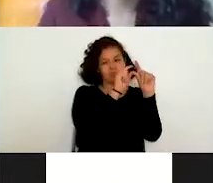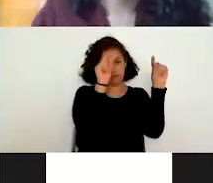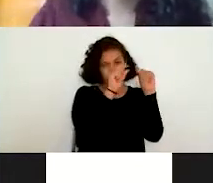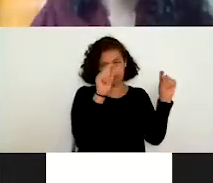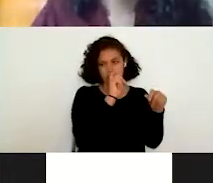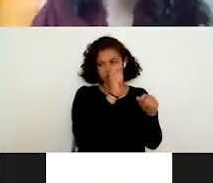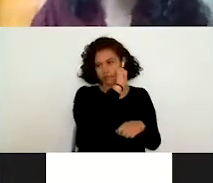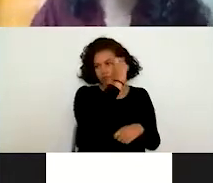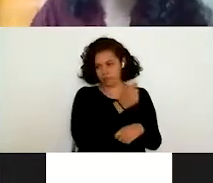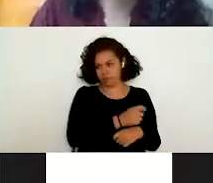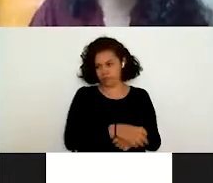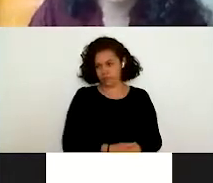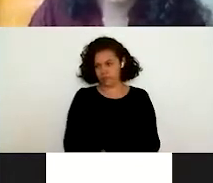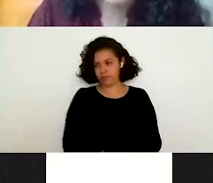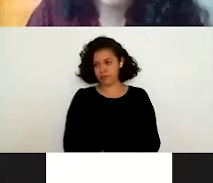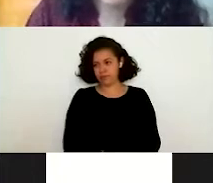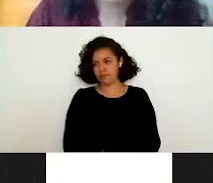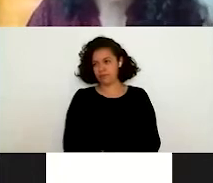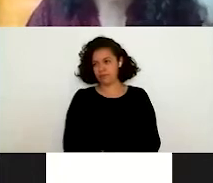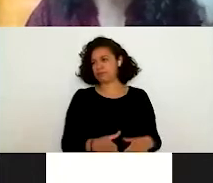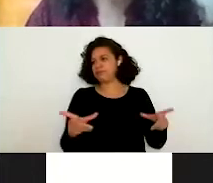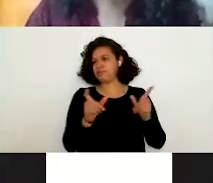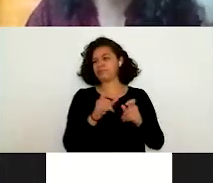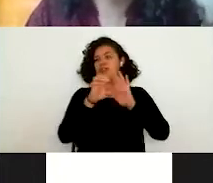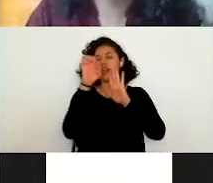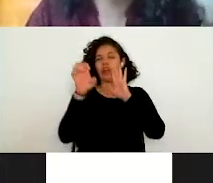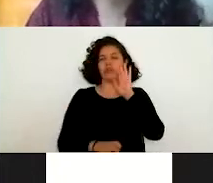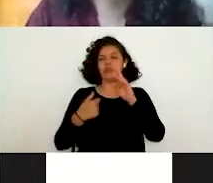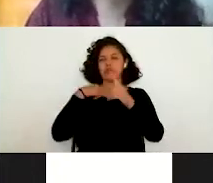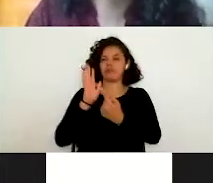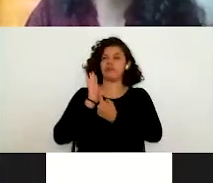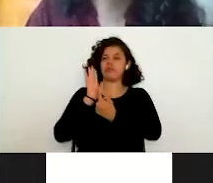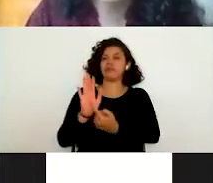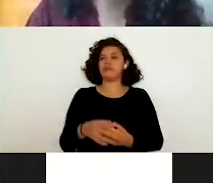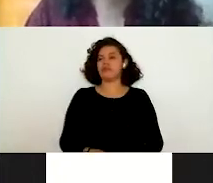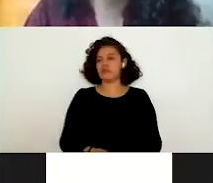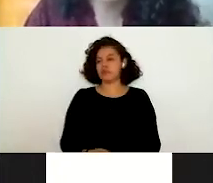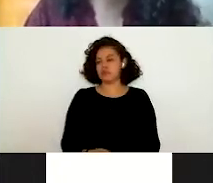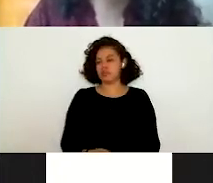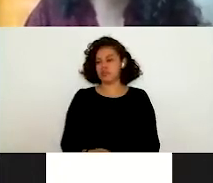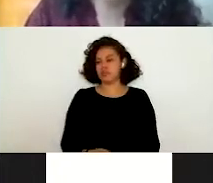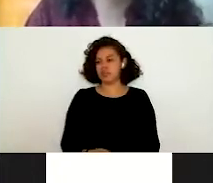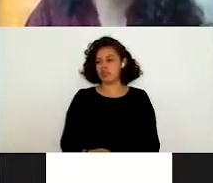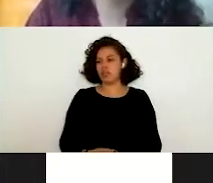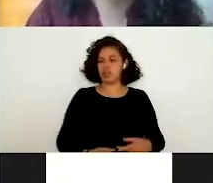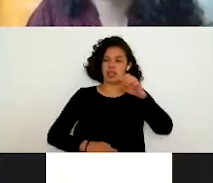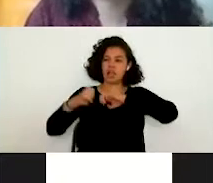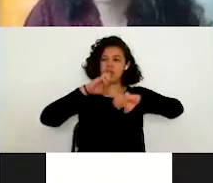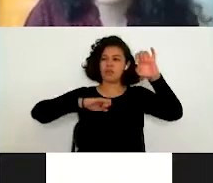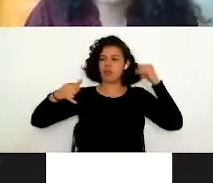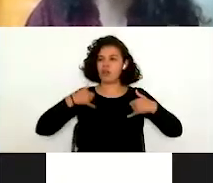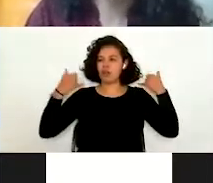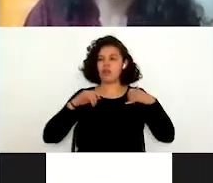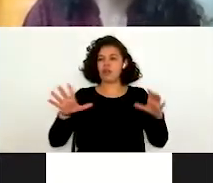Entonces tenemos en este pequeño ejemplo que les coloco, que es incrementar los niveles de empleo de jóvenes en la